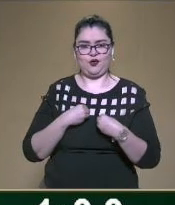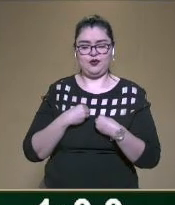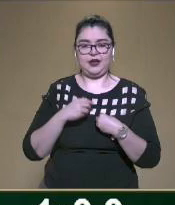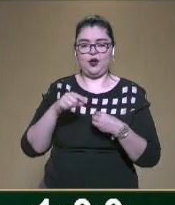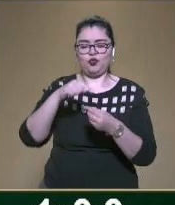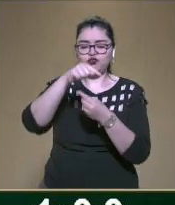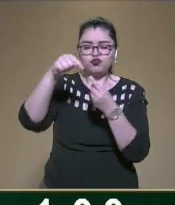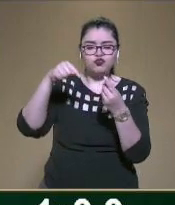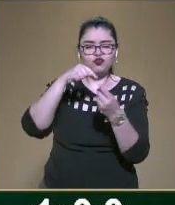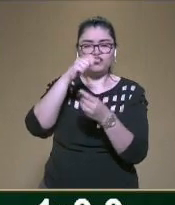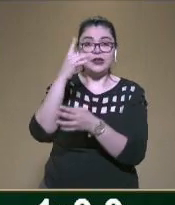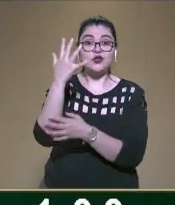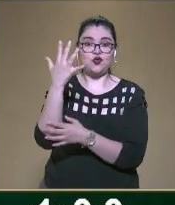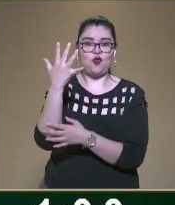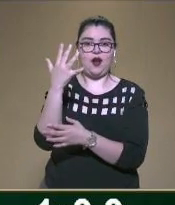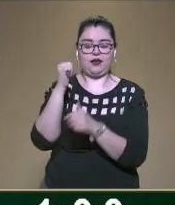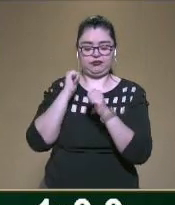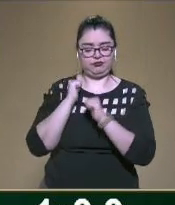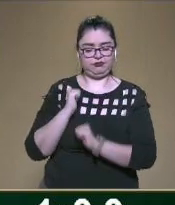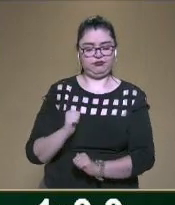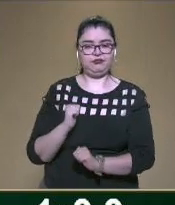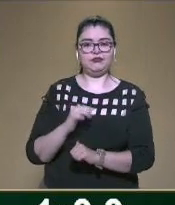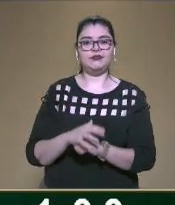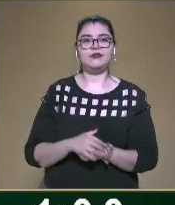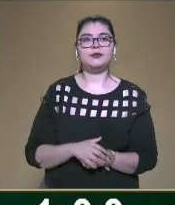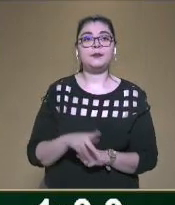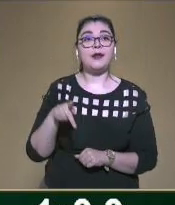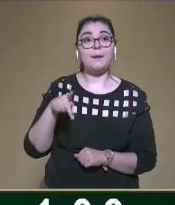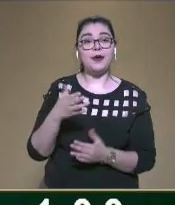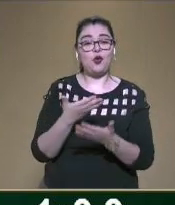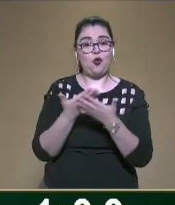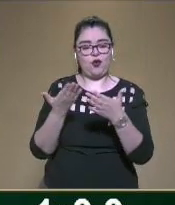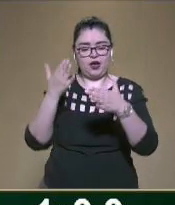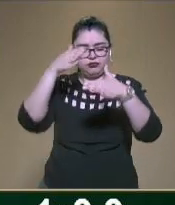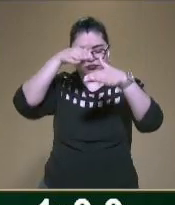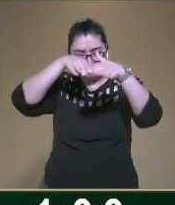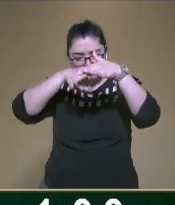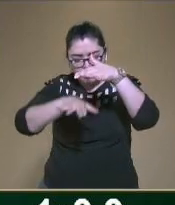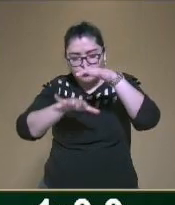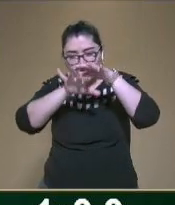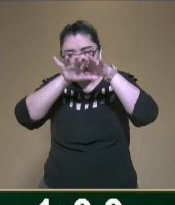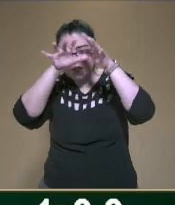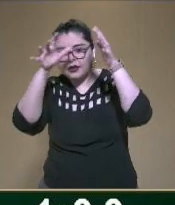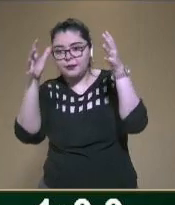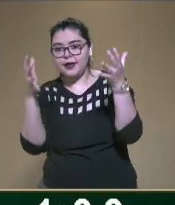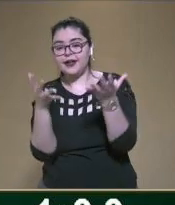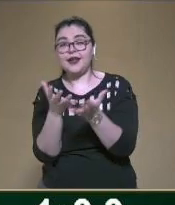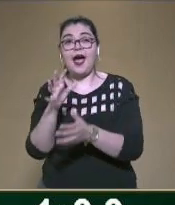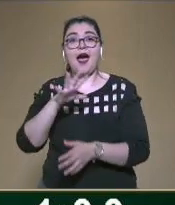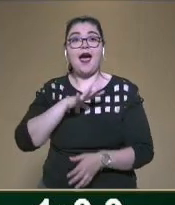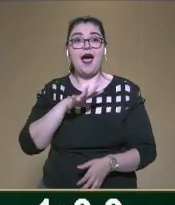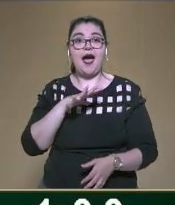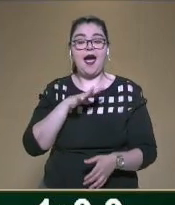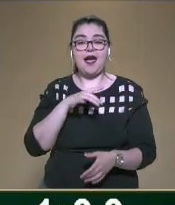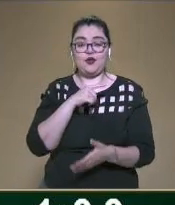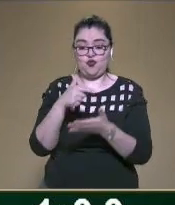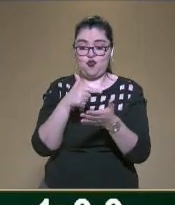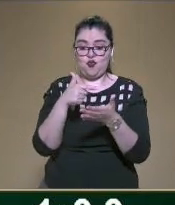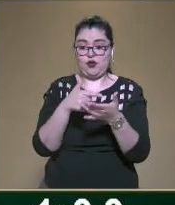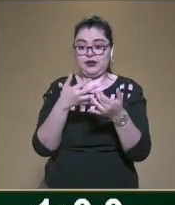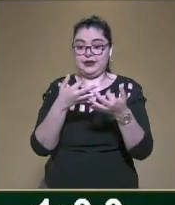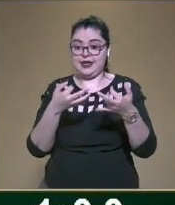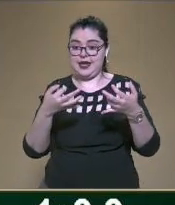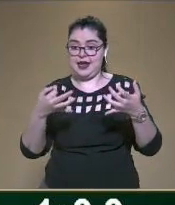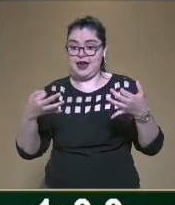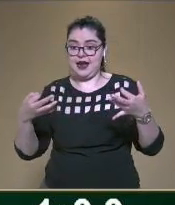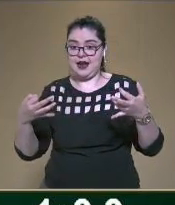Tierra. Ahora, dentro de nuestro planeta, maestro, hay extensiones de tierra que se llaman continentes.